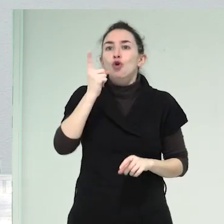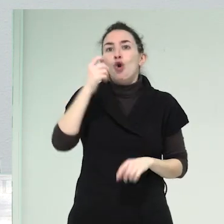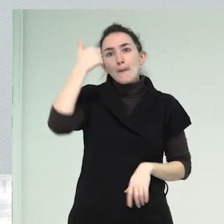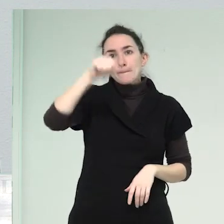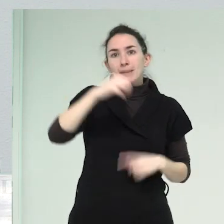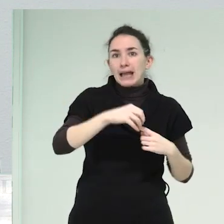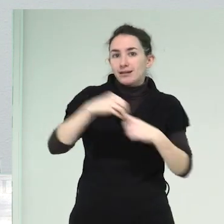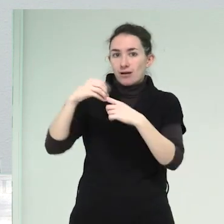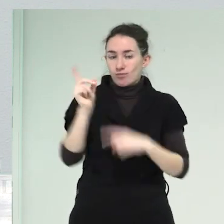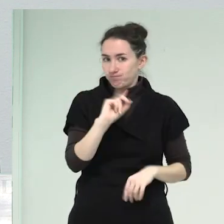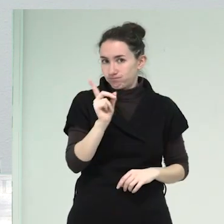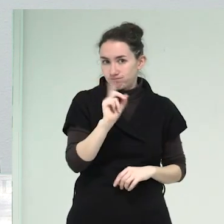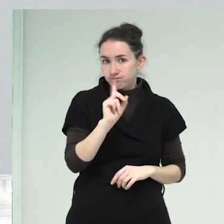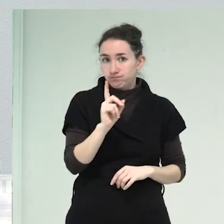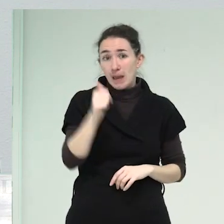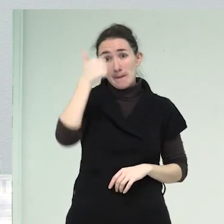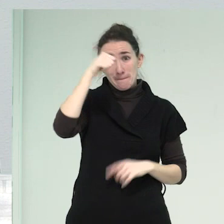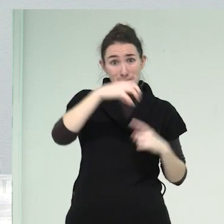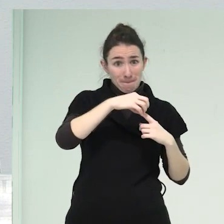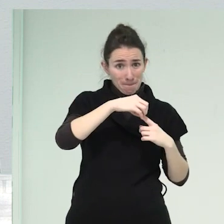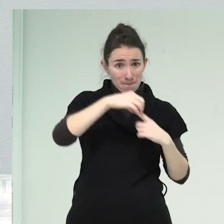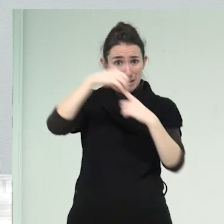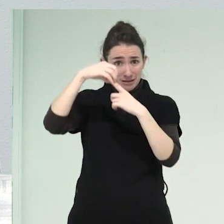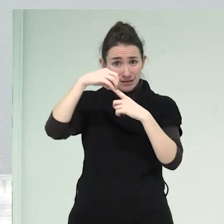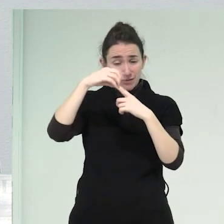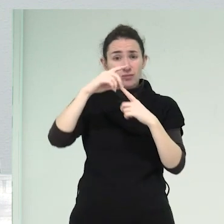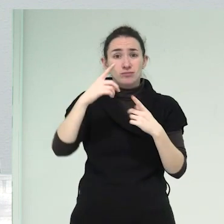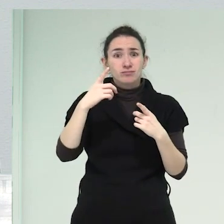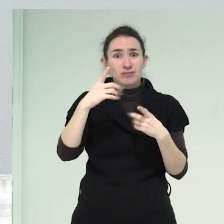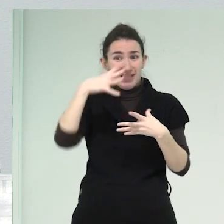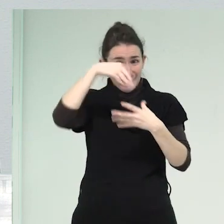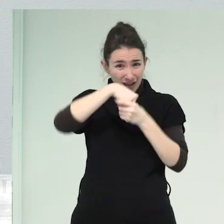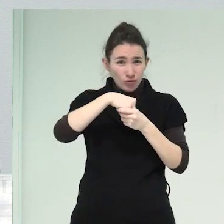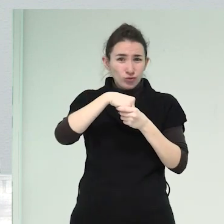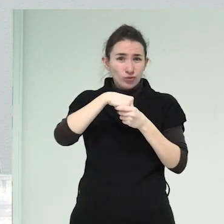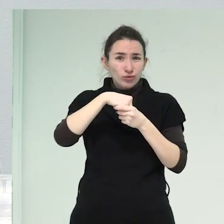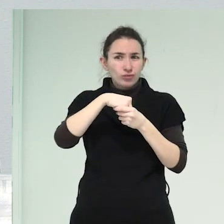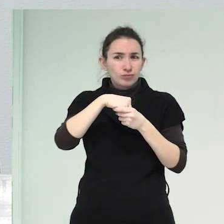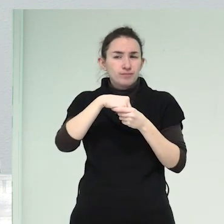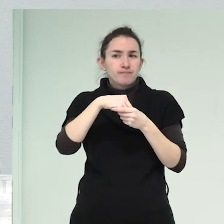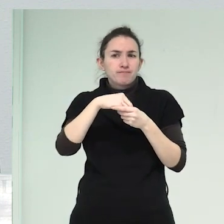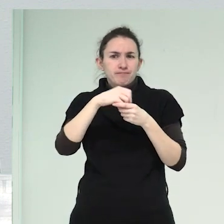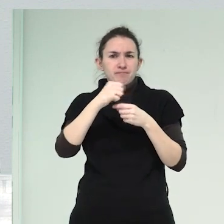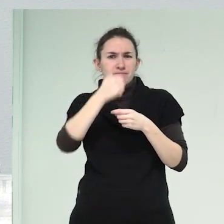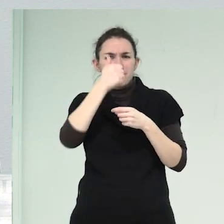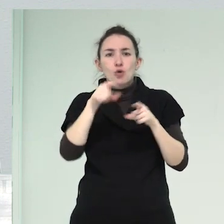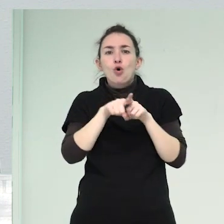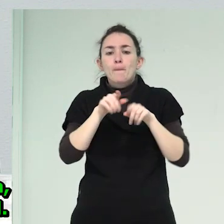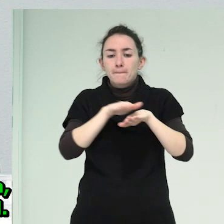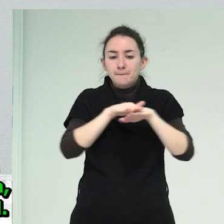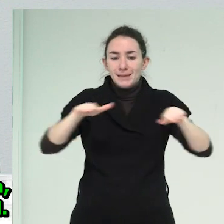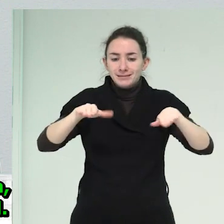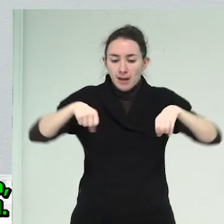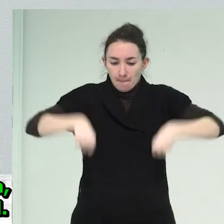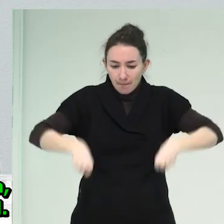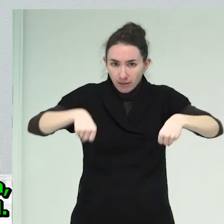no. El patriarcado, para entenderlo, y toda su violencia tiene, para mí, son como las patas de una mesa. Es